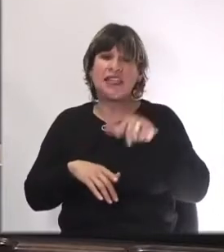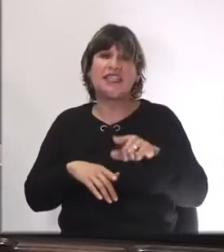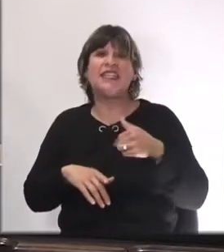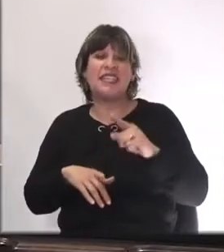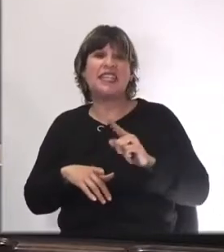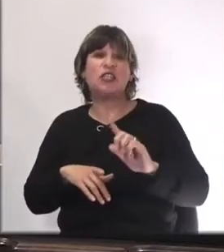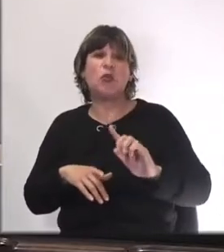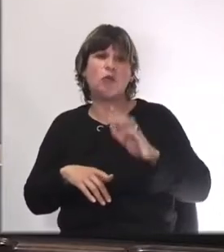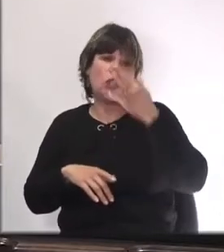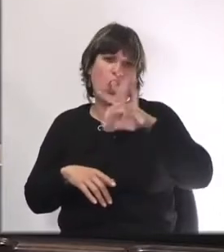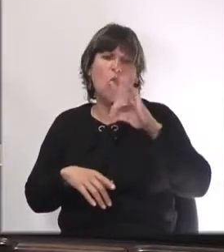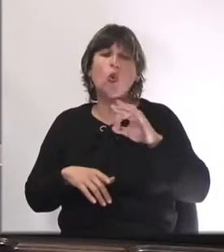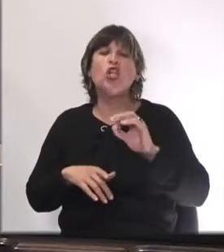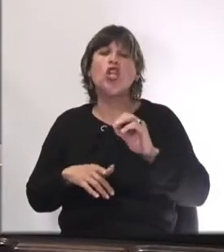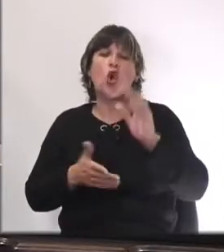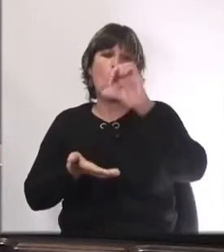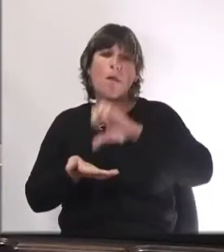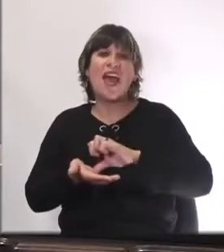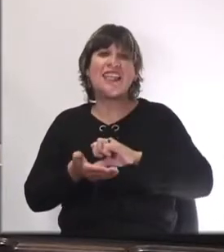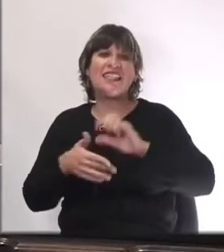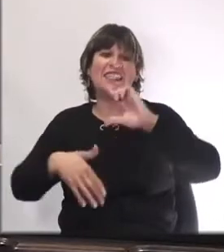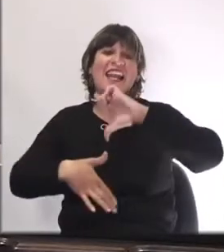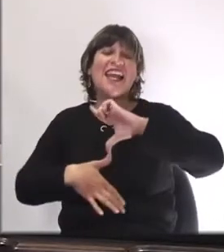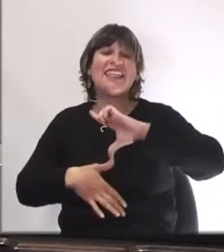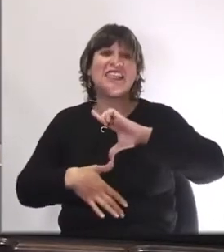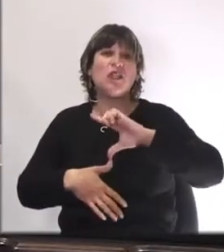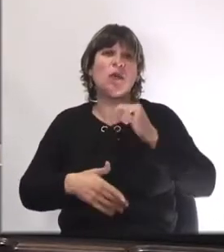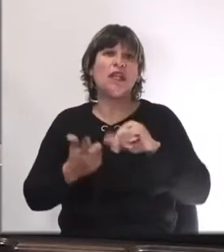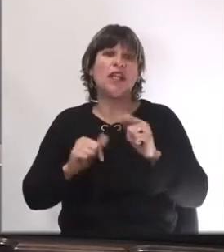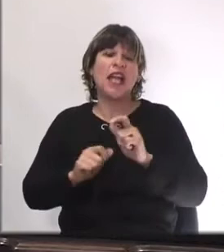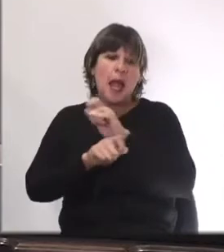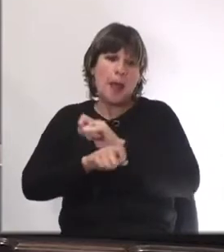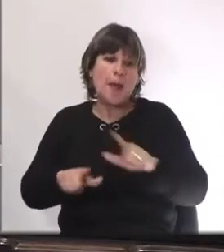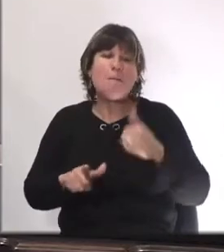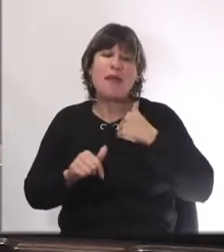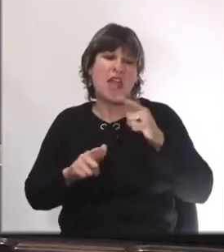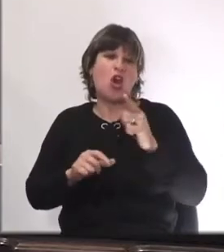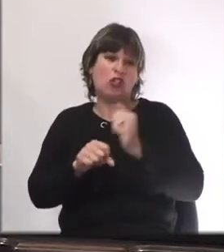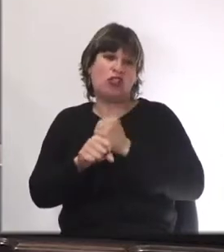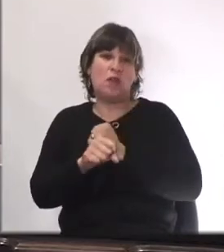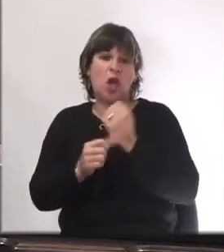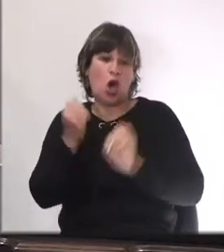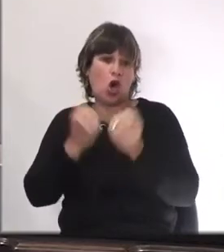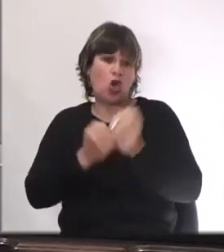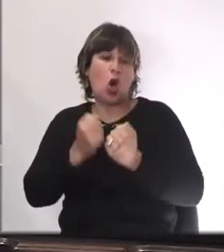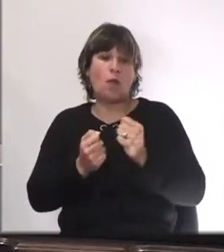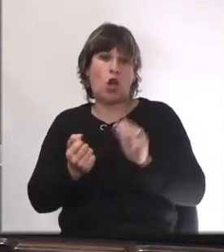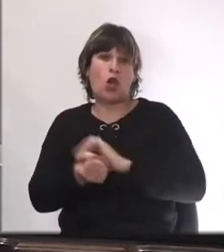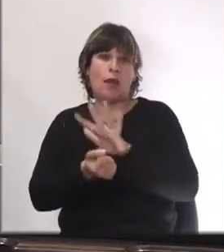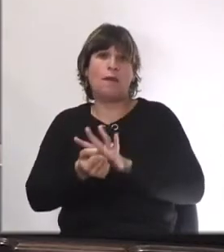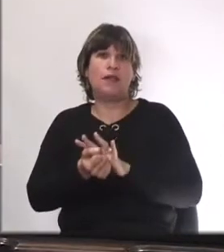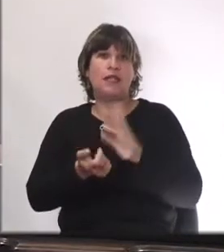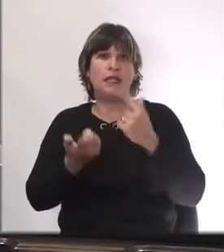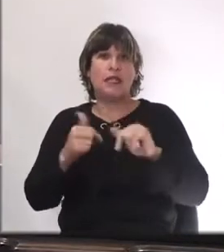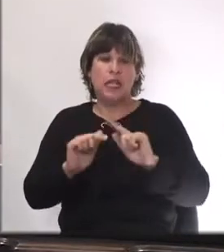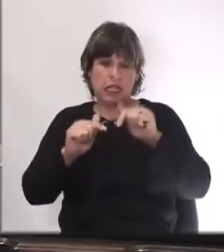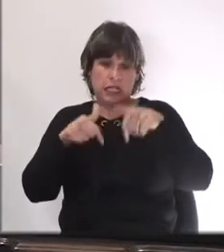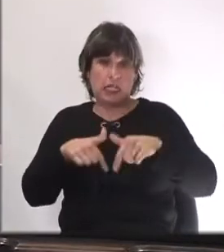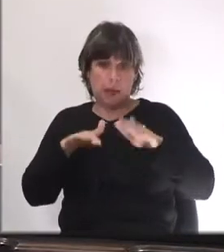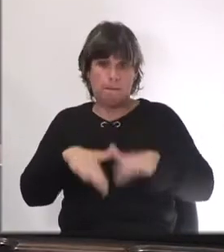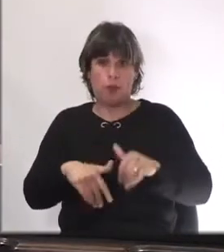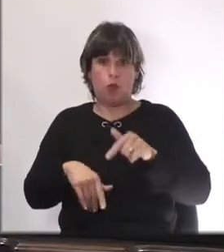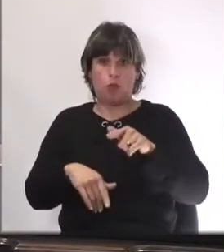América Latina, que somos el país de América Latina que ha tenido el peor desempeño económico durante la pandemia. Y según las proyecciones del propio